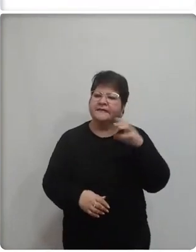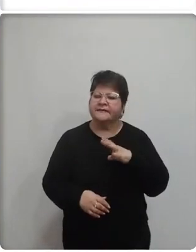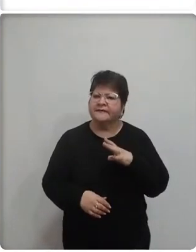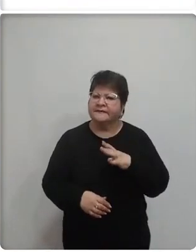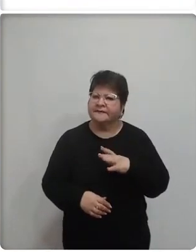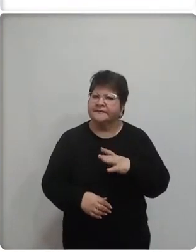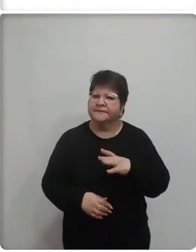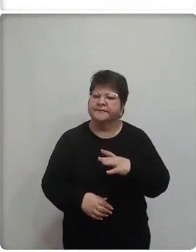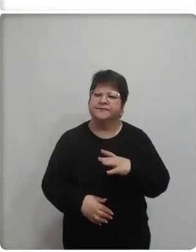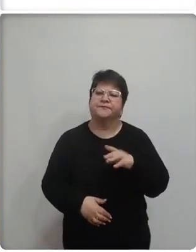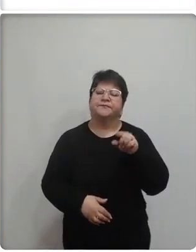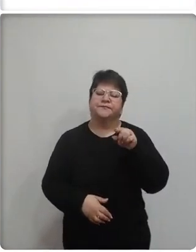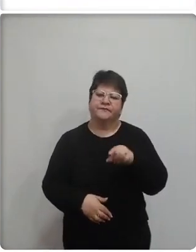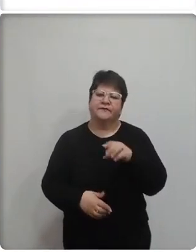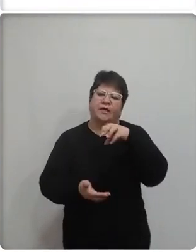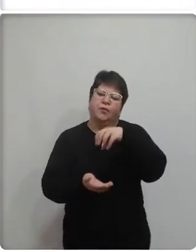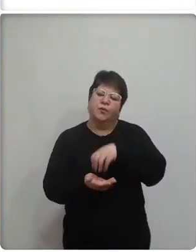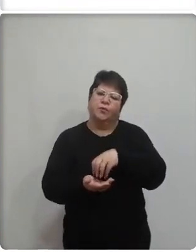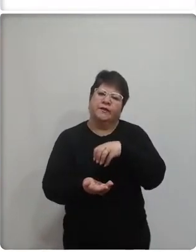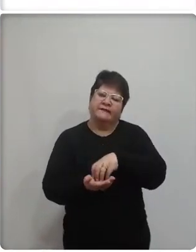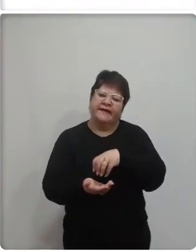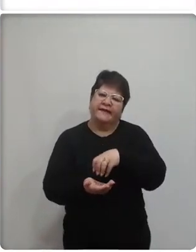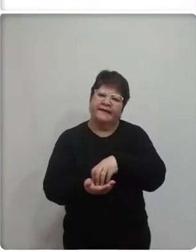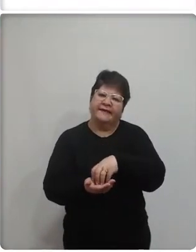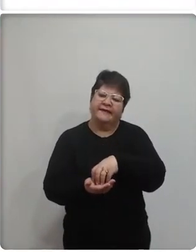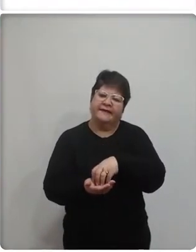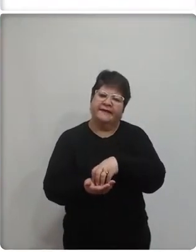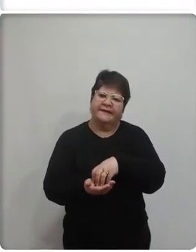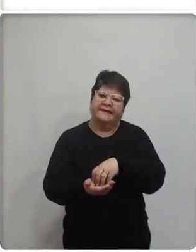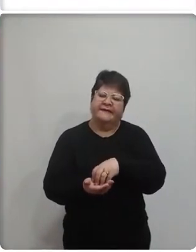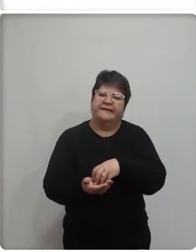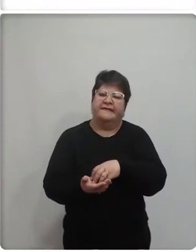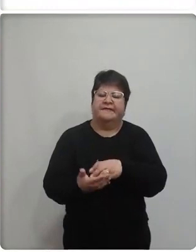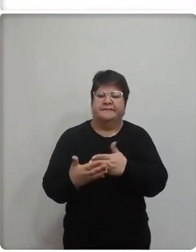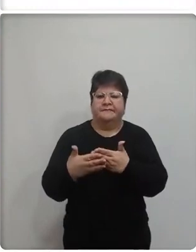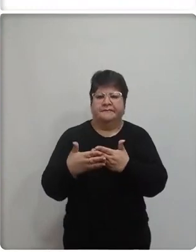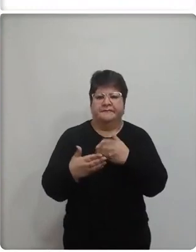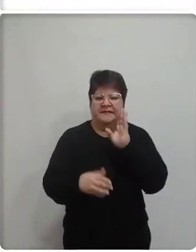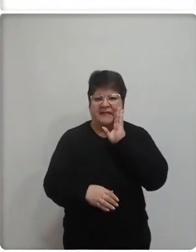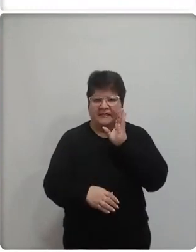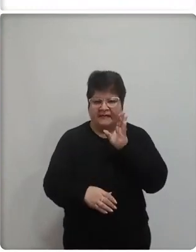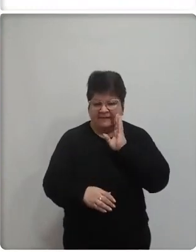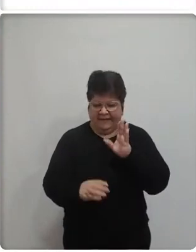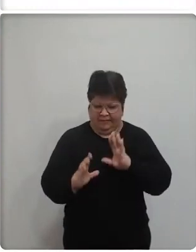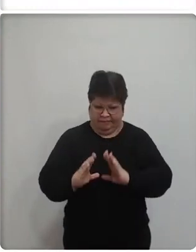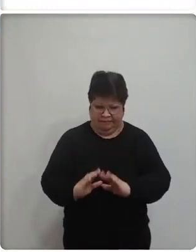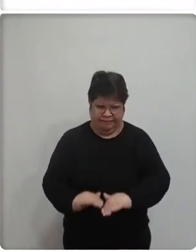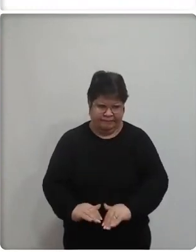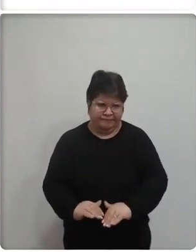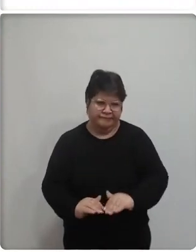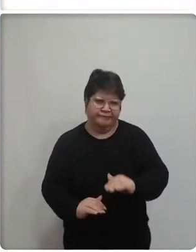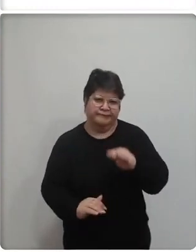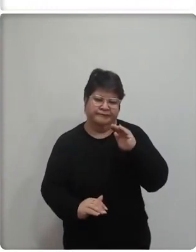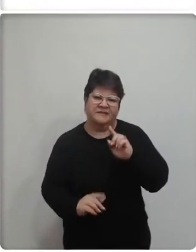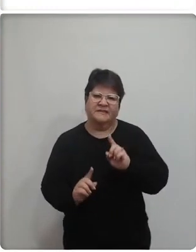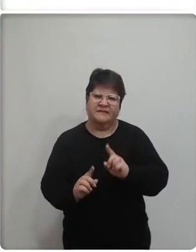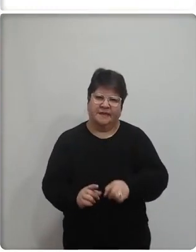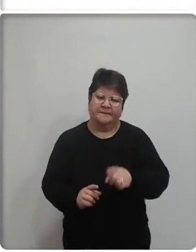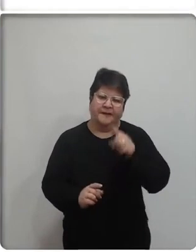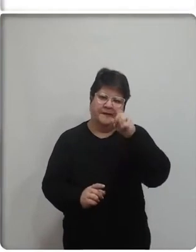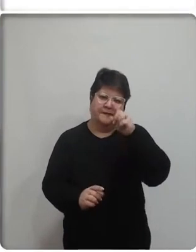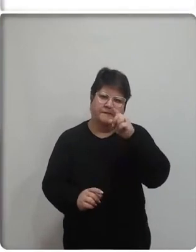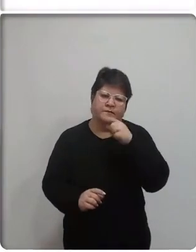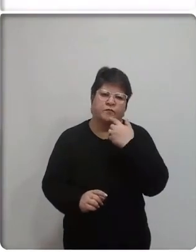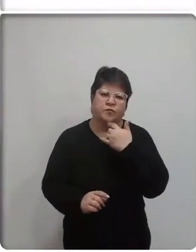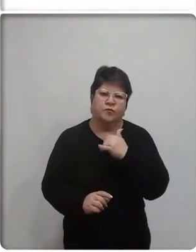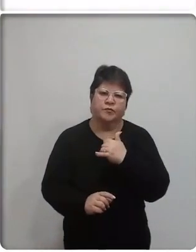estamos hablando de la unidad de medicina embriofetal y perinatal, mantener con lo que es el screening de las tres trisomías más